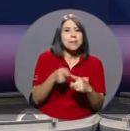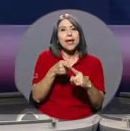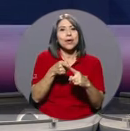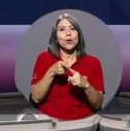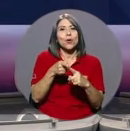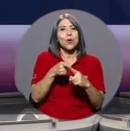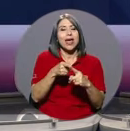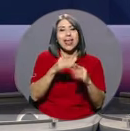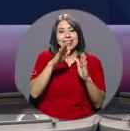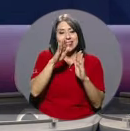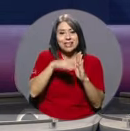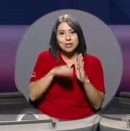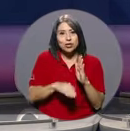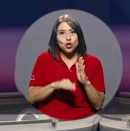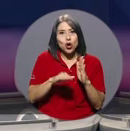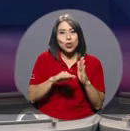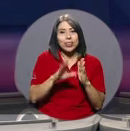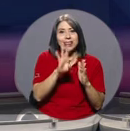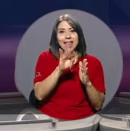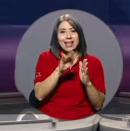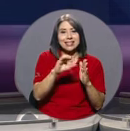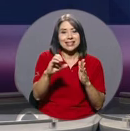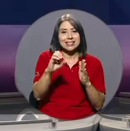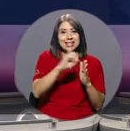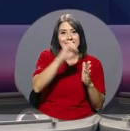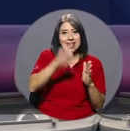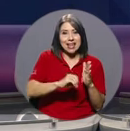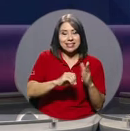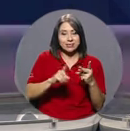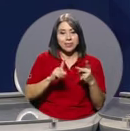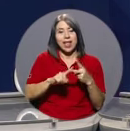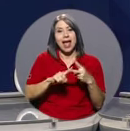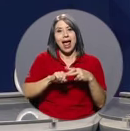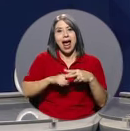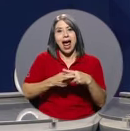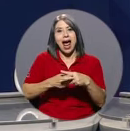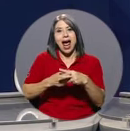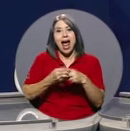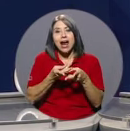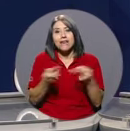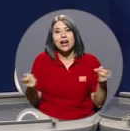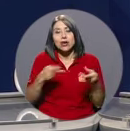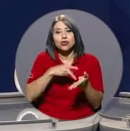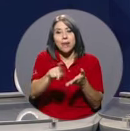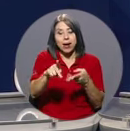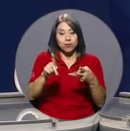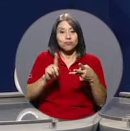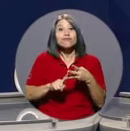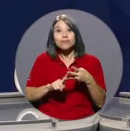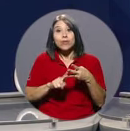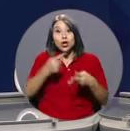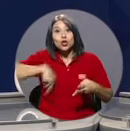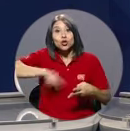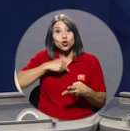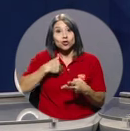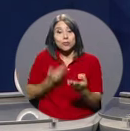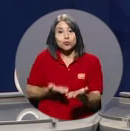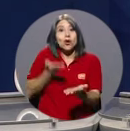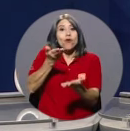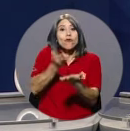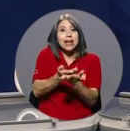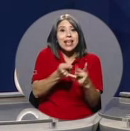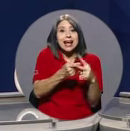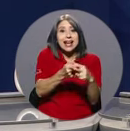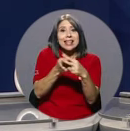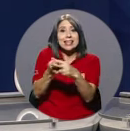la disminución de las tasas de interés. Sí. Segundo, todo el tema que tiene que ver con arreglos de pago. Y tercero, contarle a la población de que tenemos una oferta